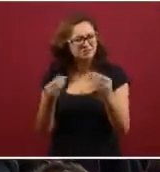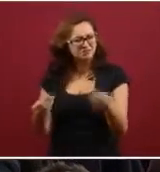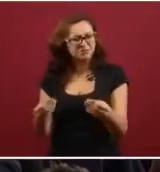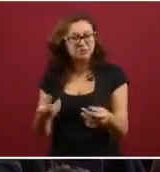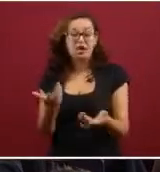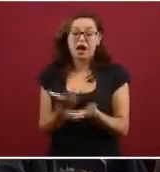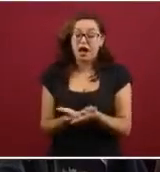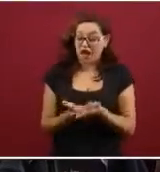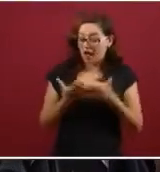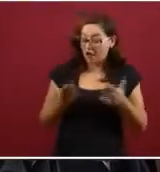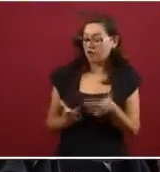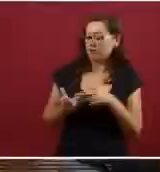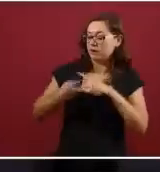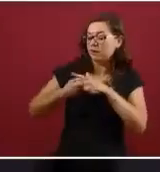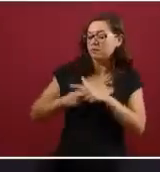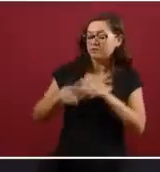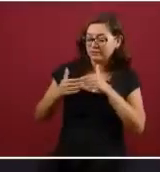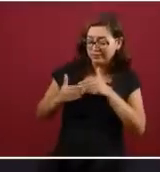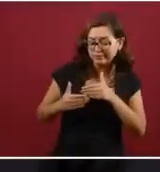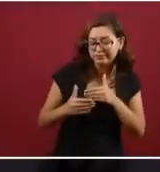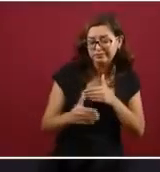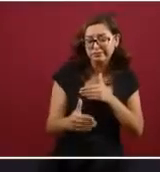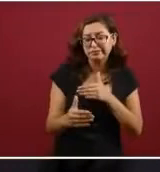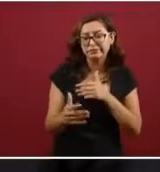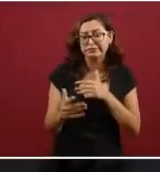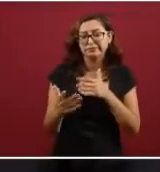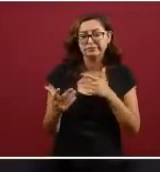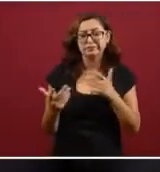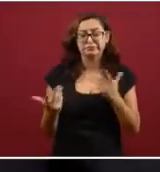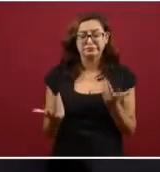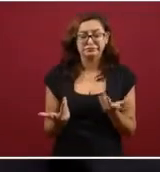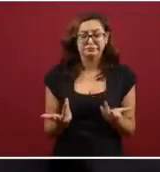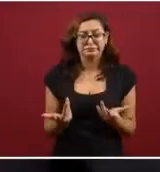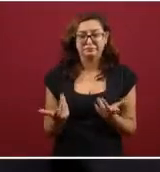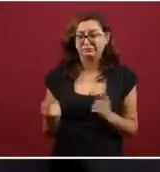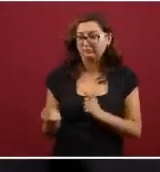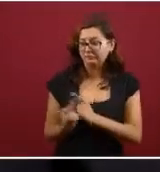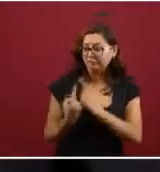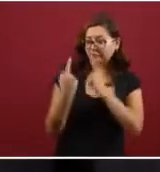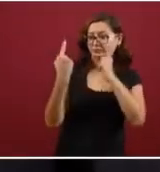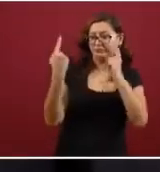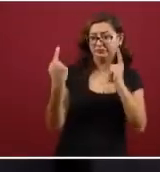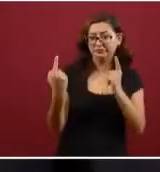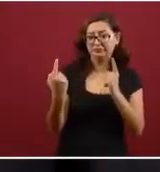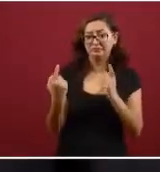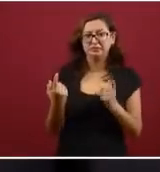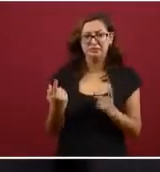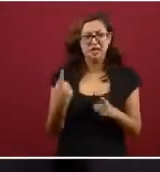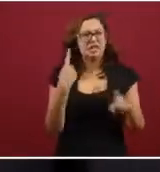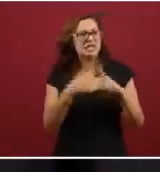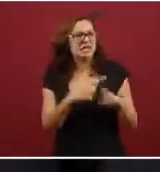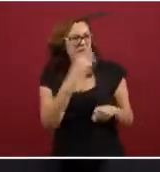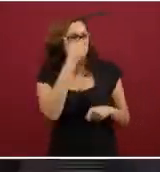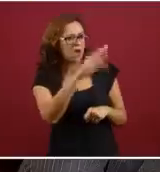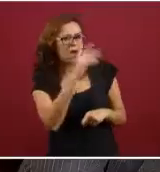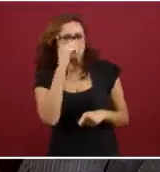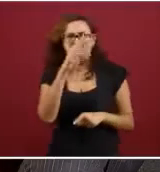Las diferencias conmigo, para no andarle echando la culpa a